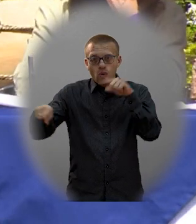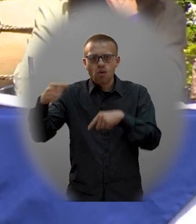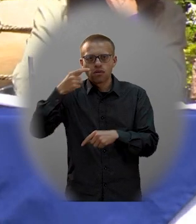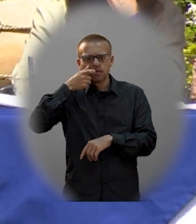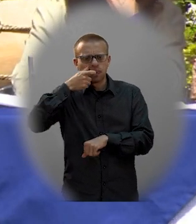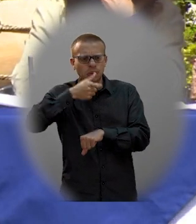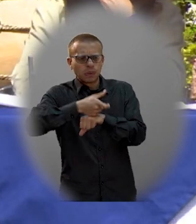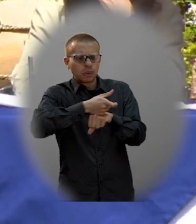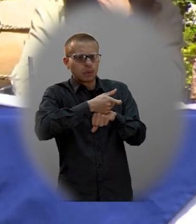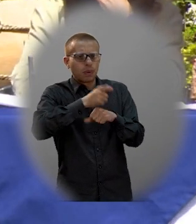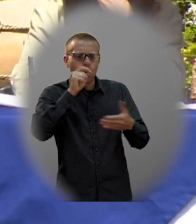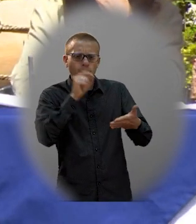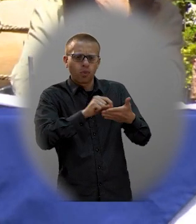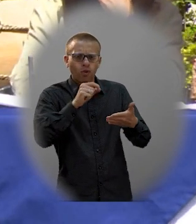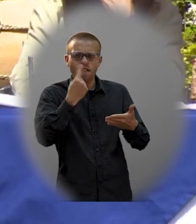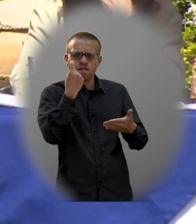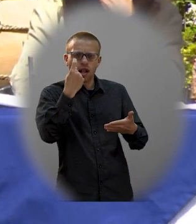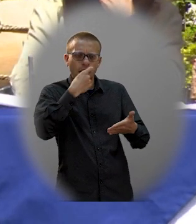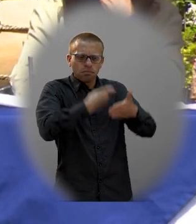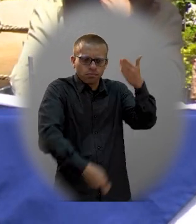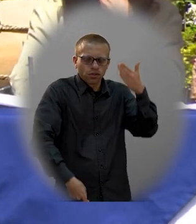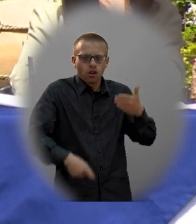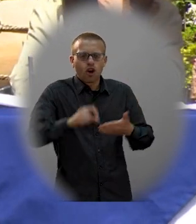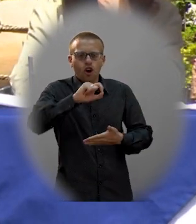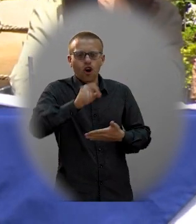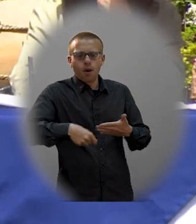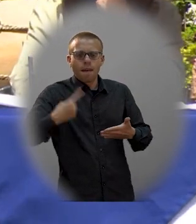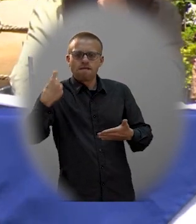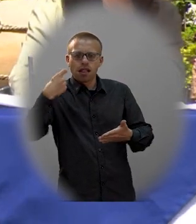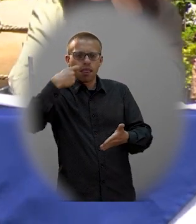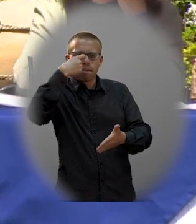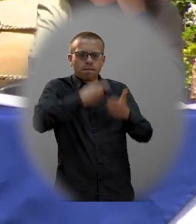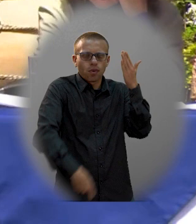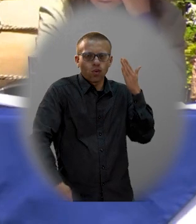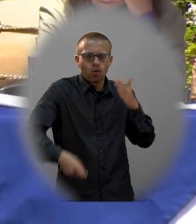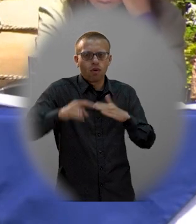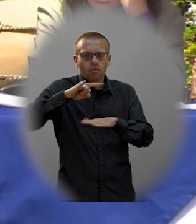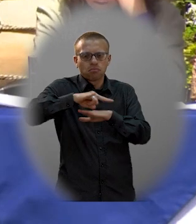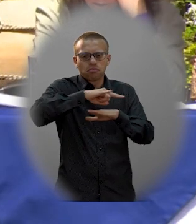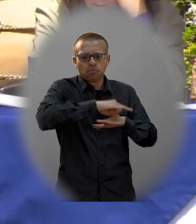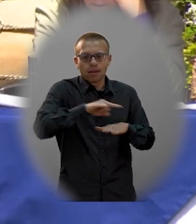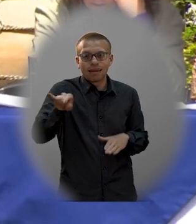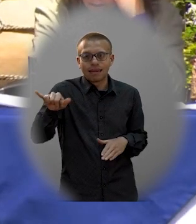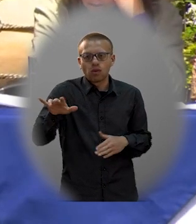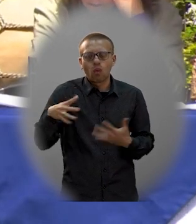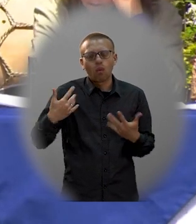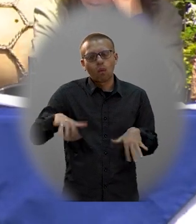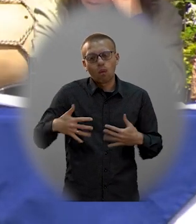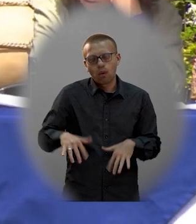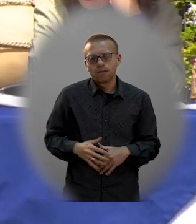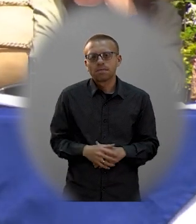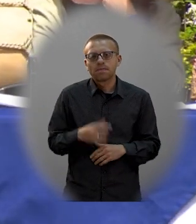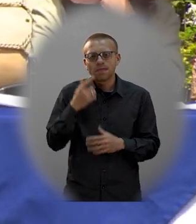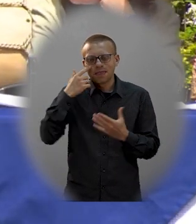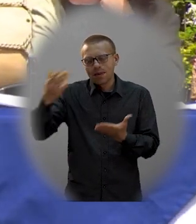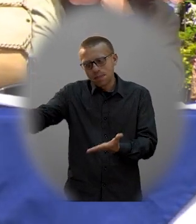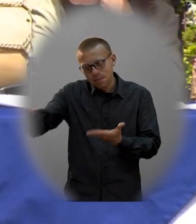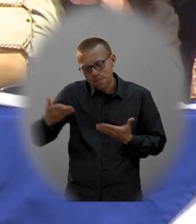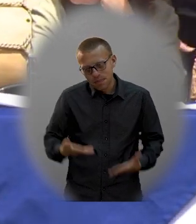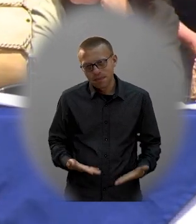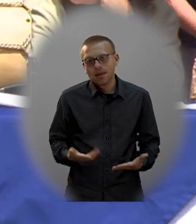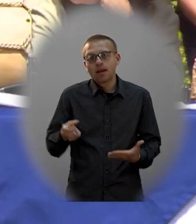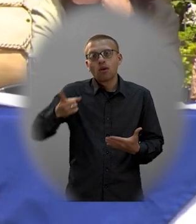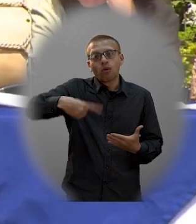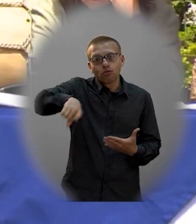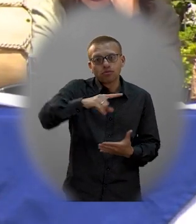¿sí? Y una coma puede cambiar todo el sentido de la redacción y la acción. Entonces, bienvenidos todos los comentarios que nos puedan